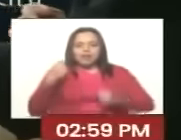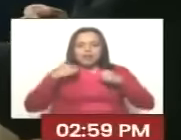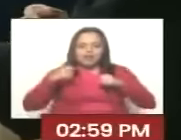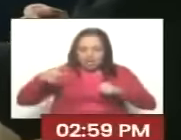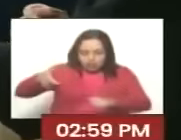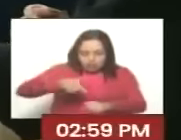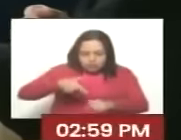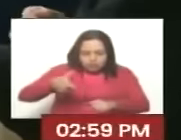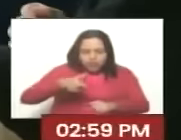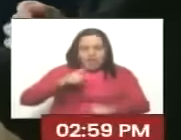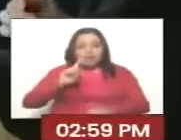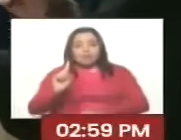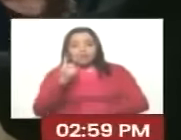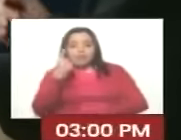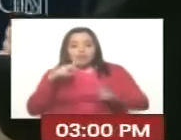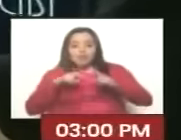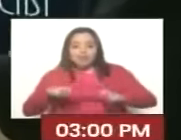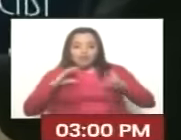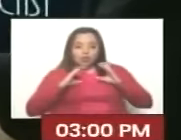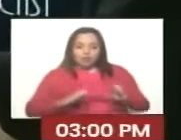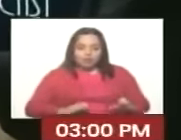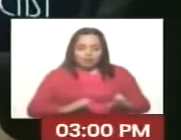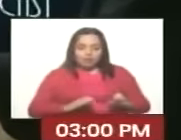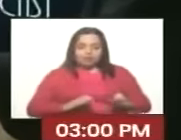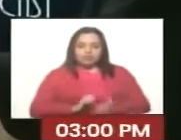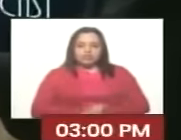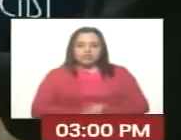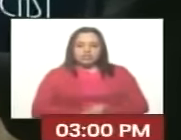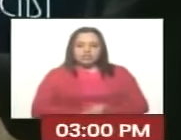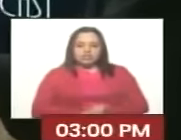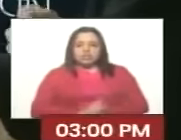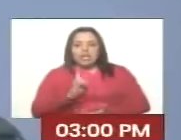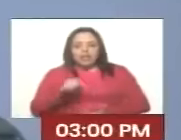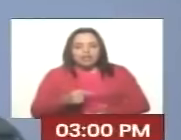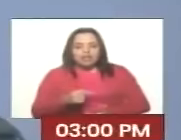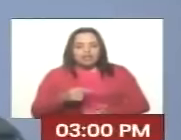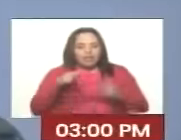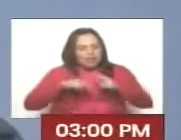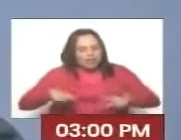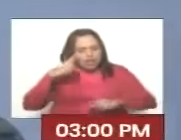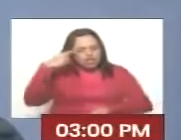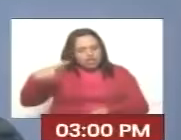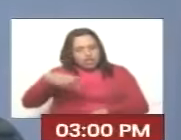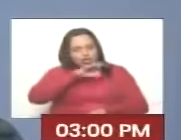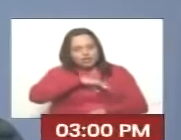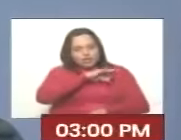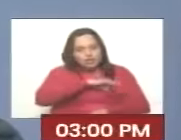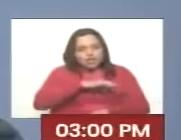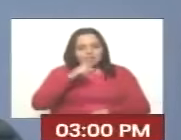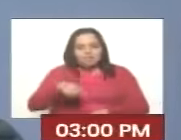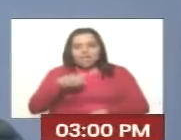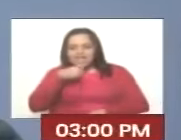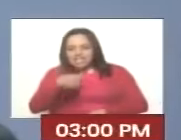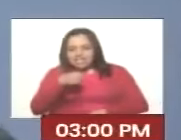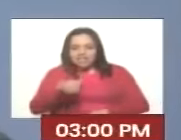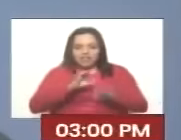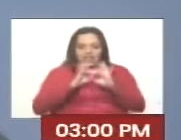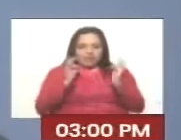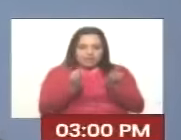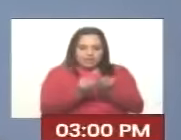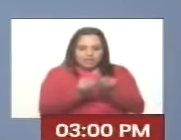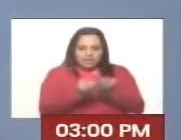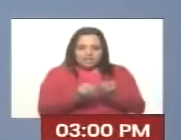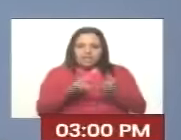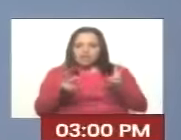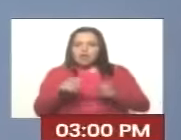primera exhumación del cadáver de Cancerbero. La autopsia biopsicosocial a Cancerbero. La entrevista familiares, ya dos nuevos